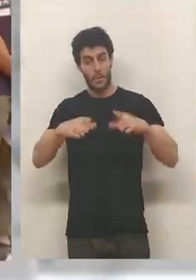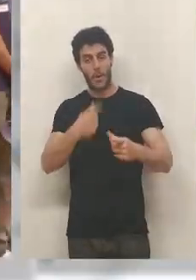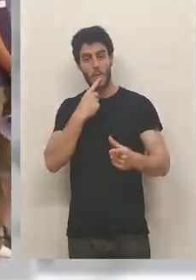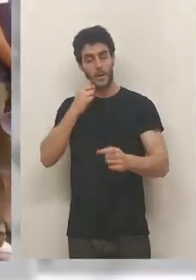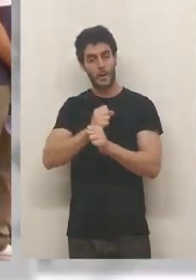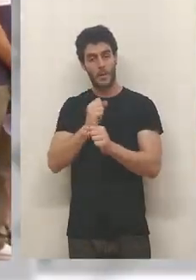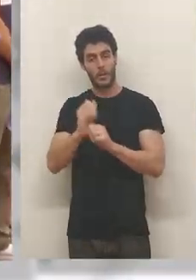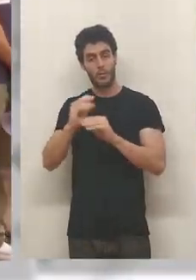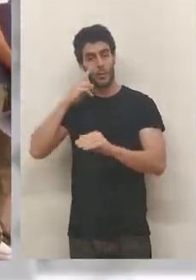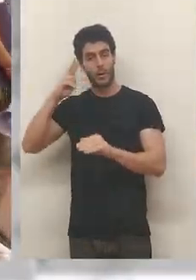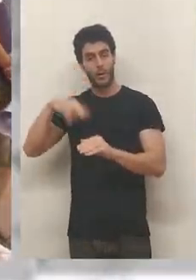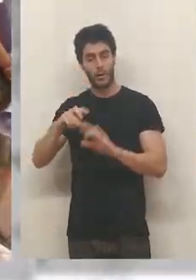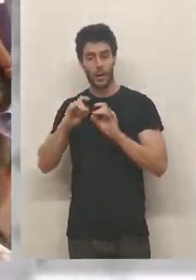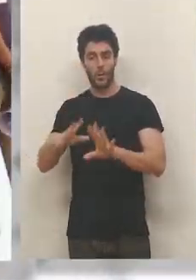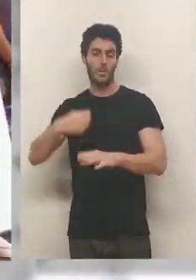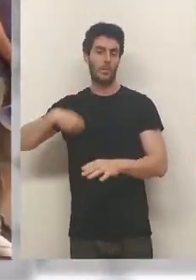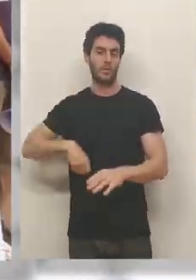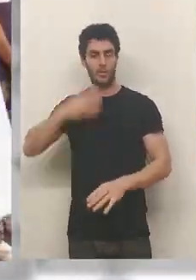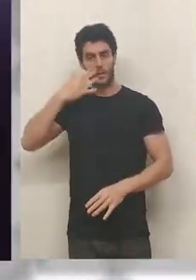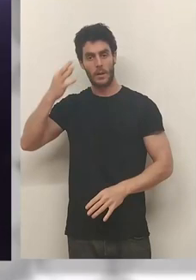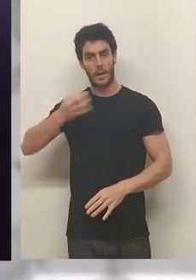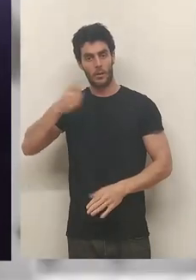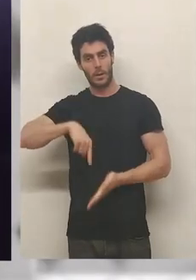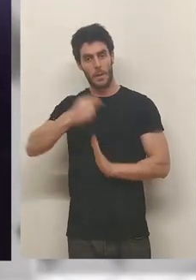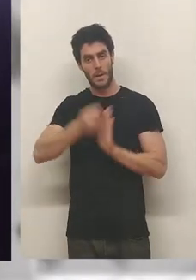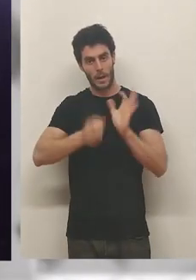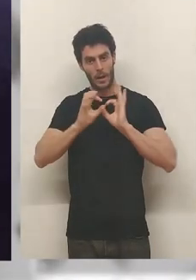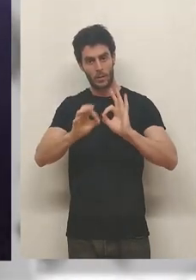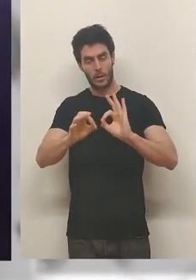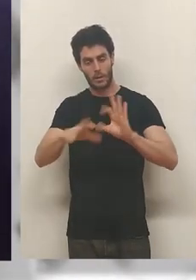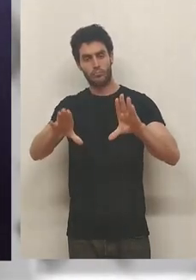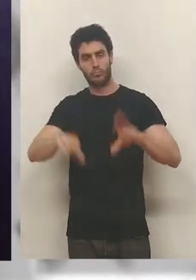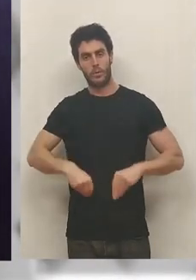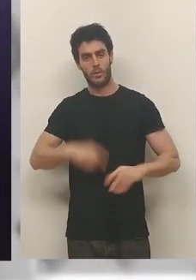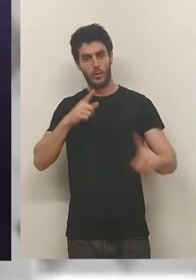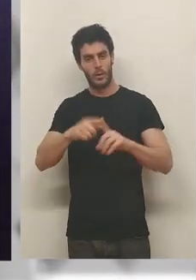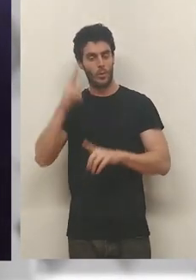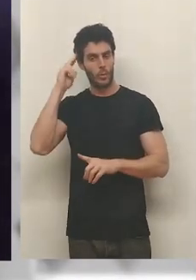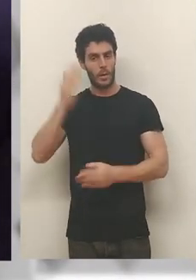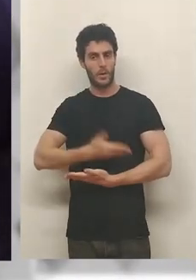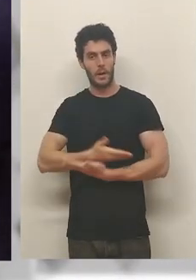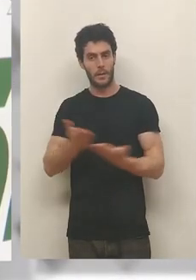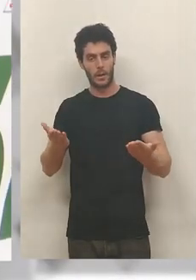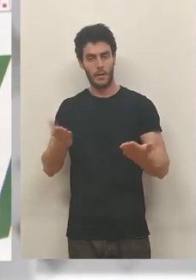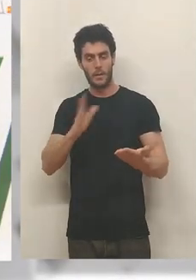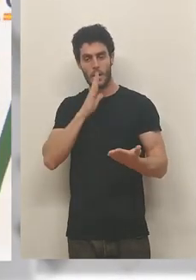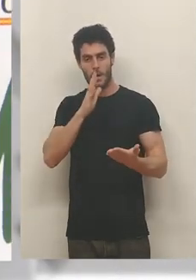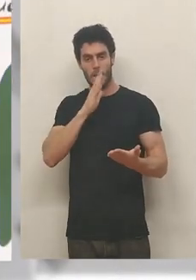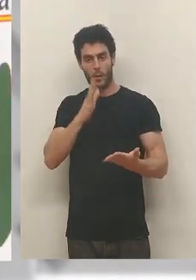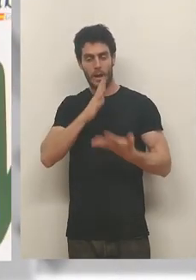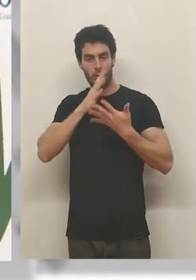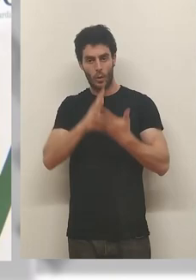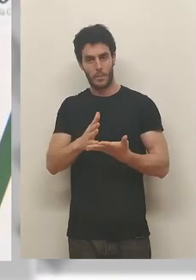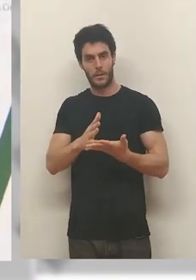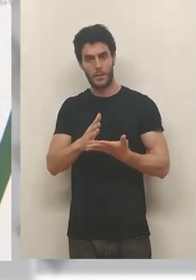Plataforma exige que se reconozca su trabajo como profesión de riesgo y que se adopten medidas concretas para garantizar su jubilación